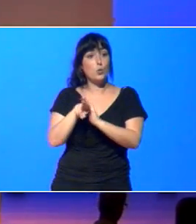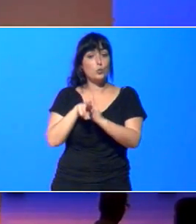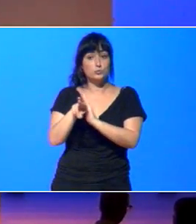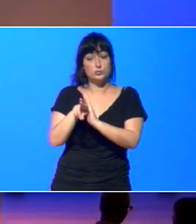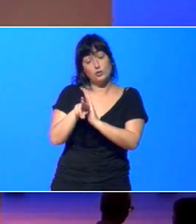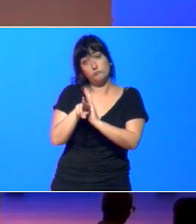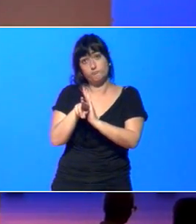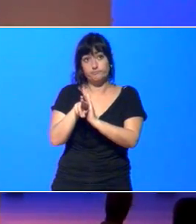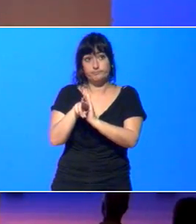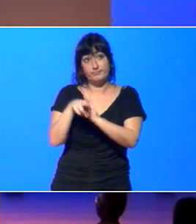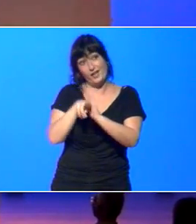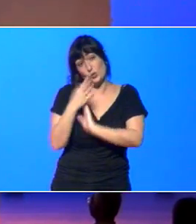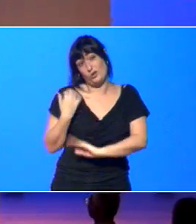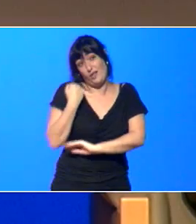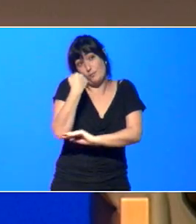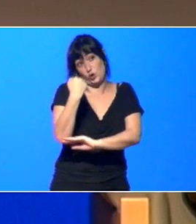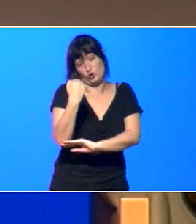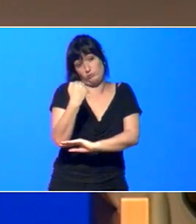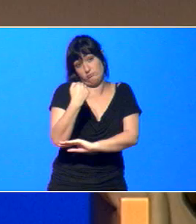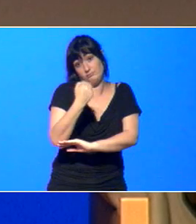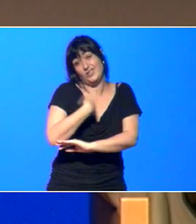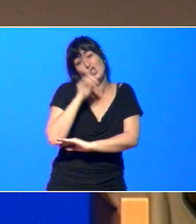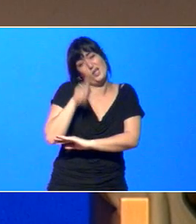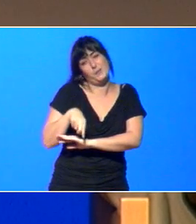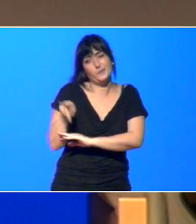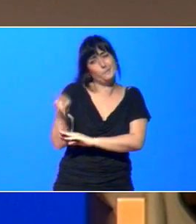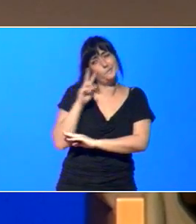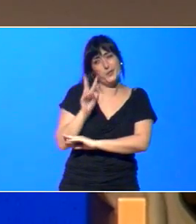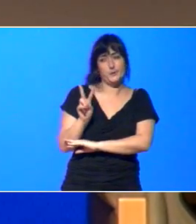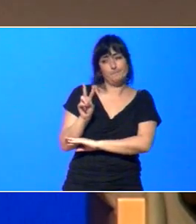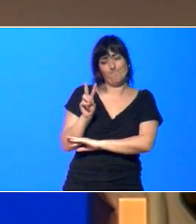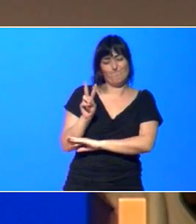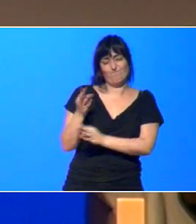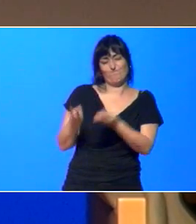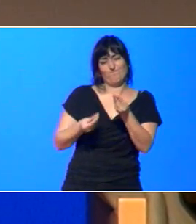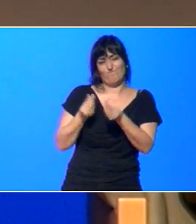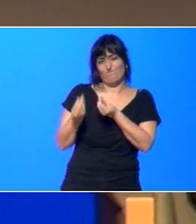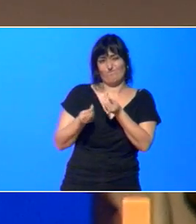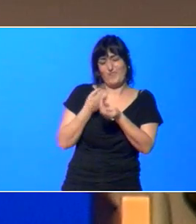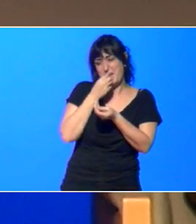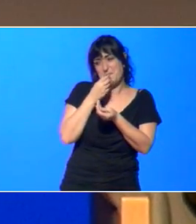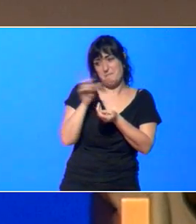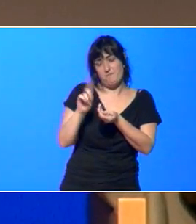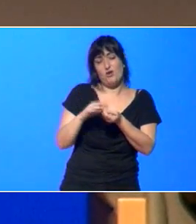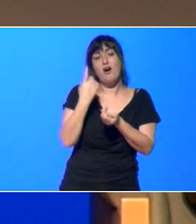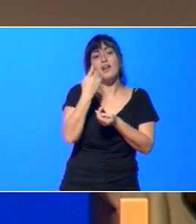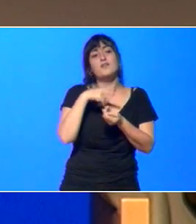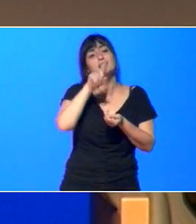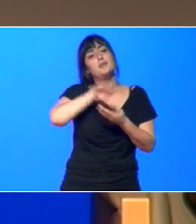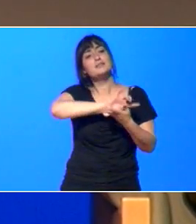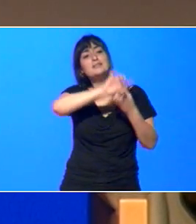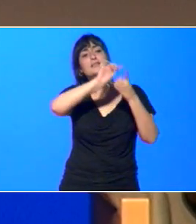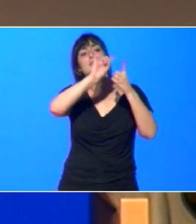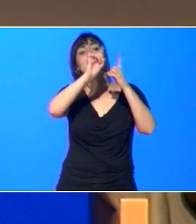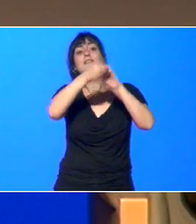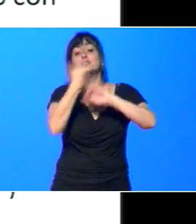unos recursos de apoyo que yo también cuestiono. Yo creo que debemos darle también otra vuelta, y termino